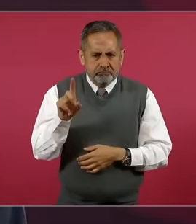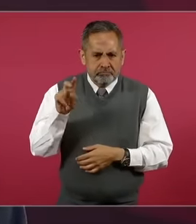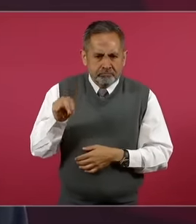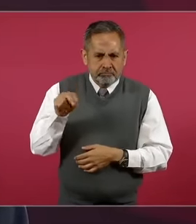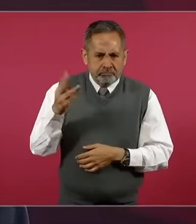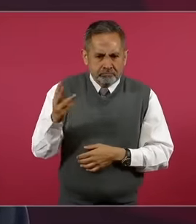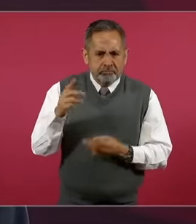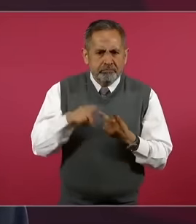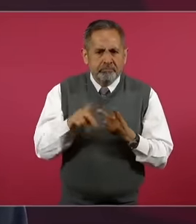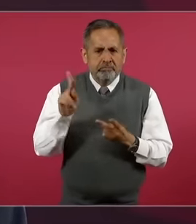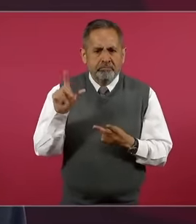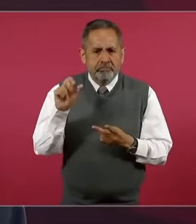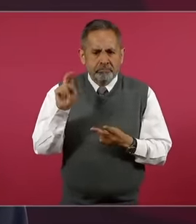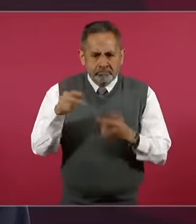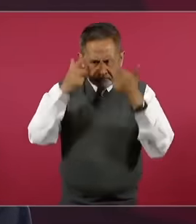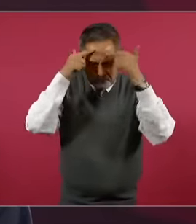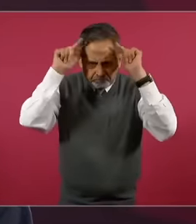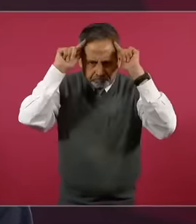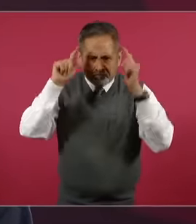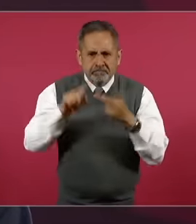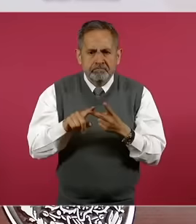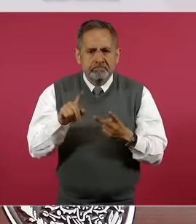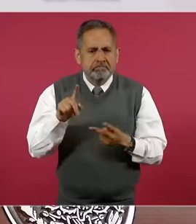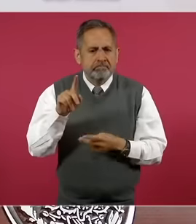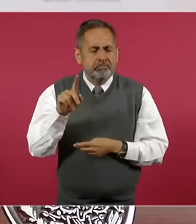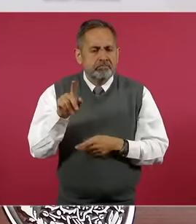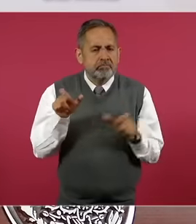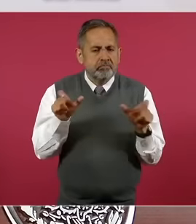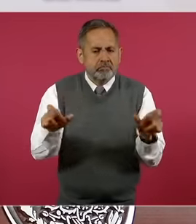plan Marina, está la Guardia Nacional.